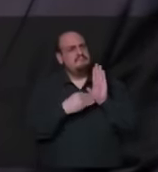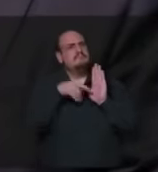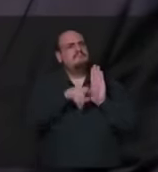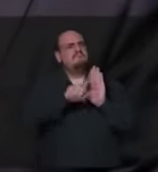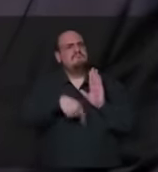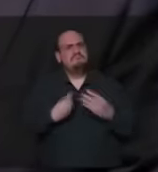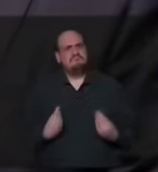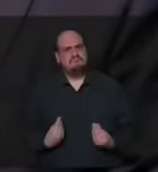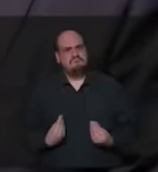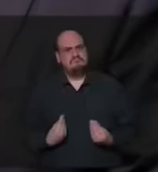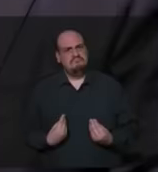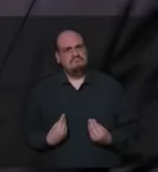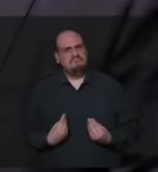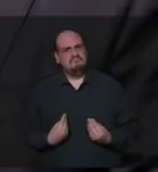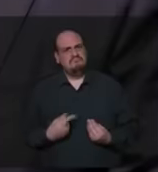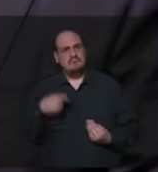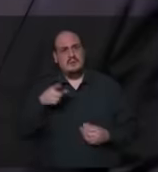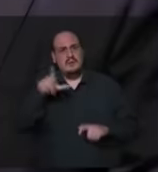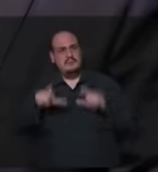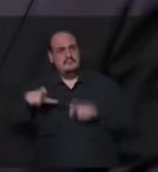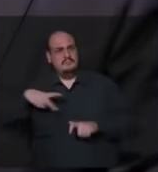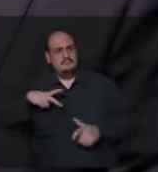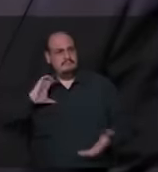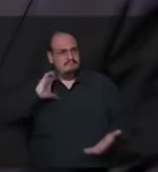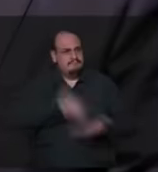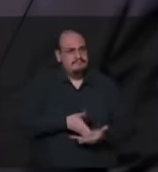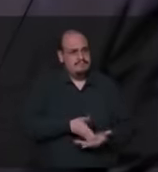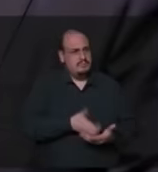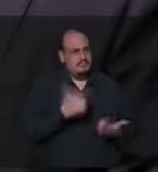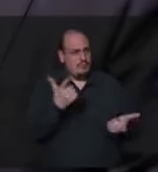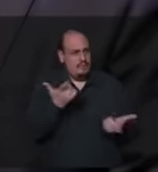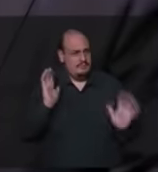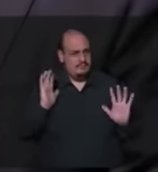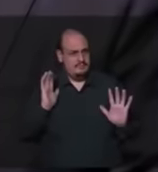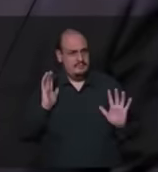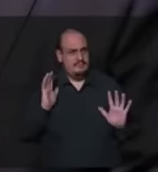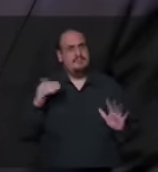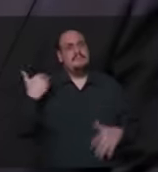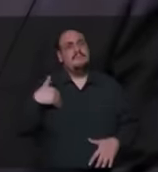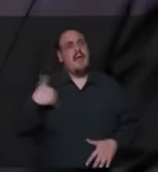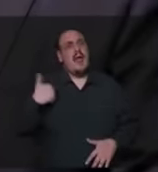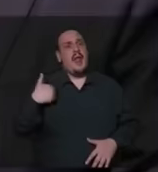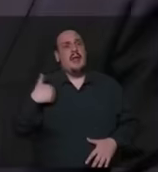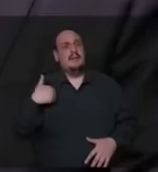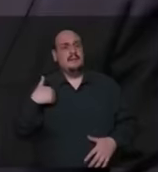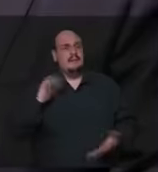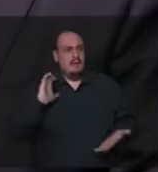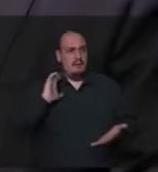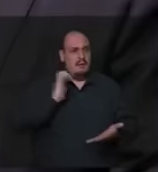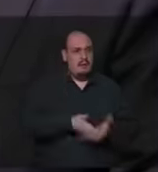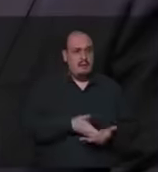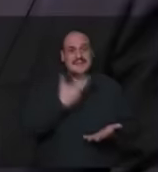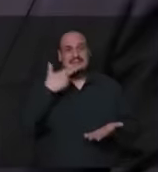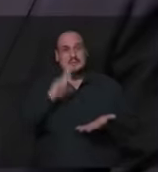ocurre básicamente porque no hay inversión. No hay inversión porque en Argentina es imposible ganar dinero con la presión